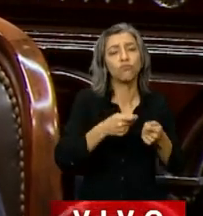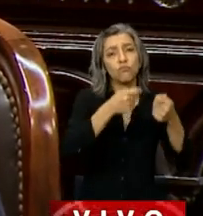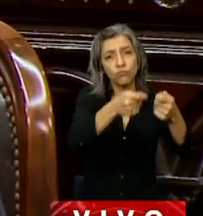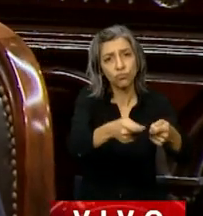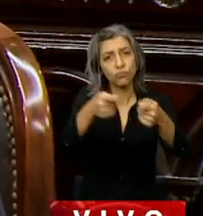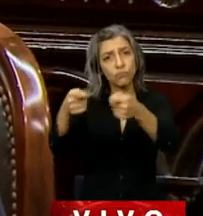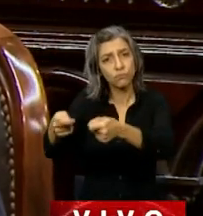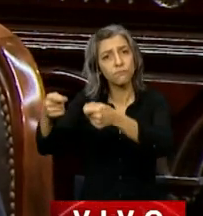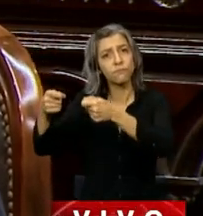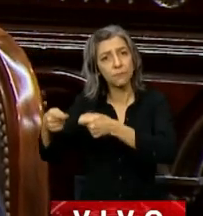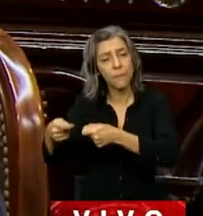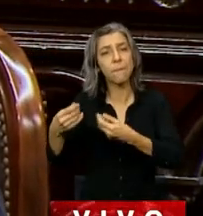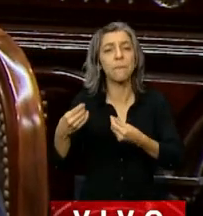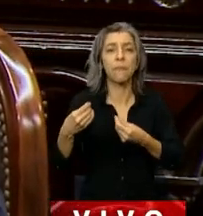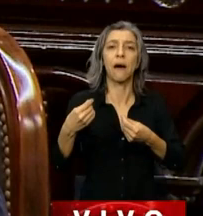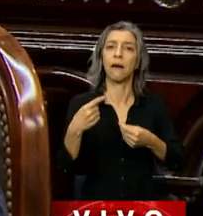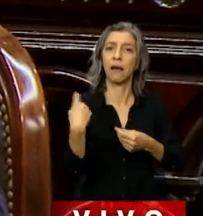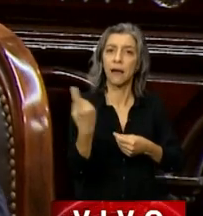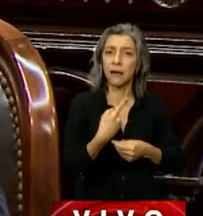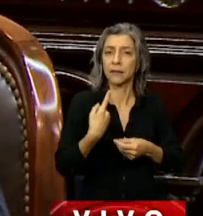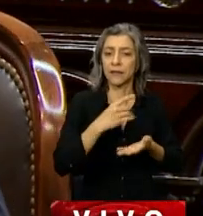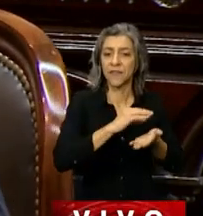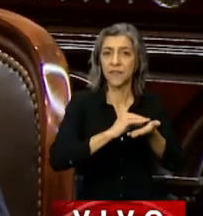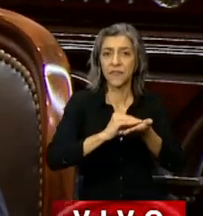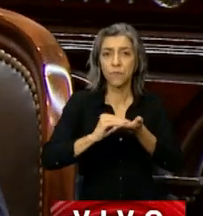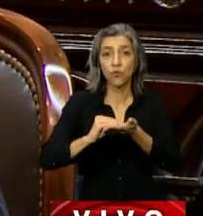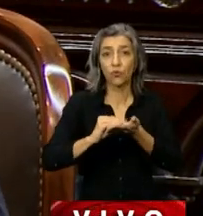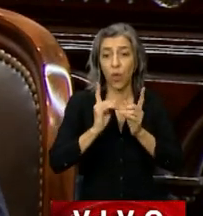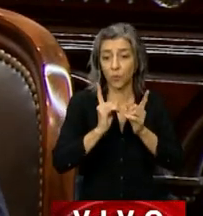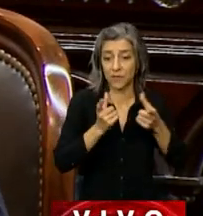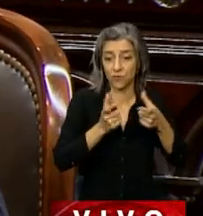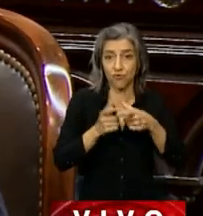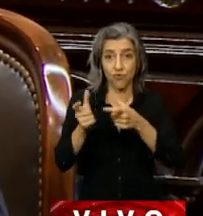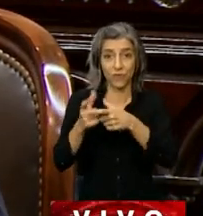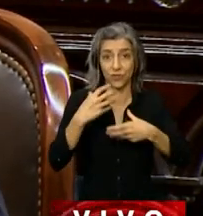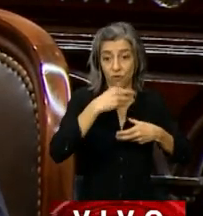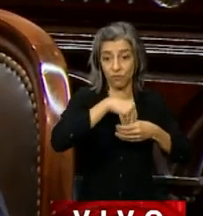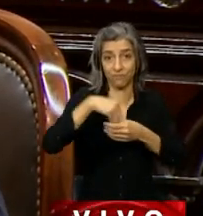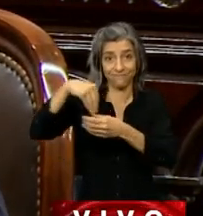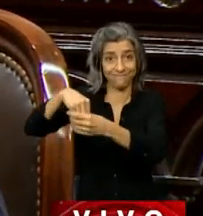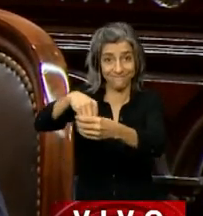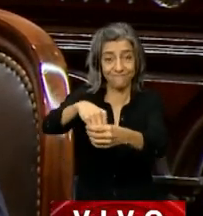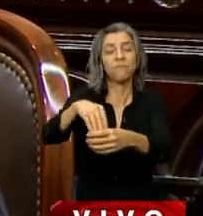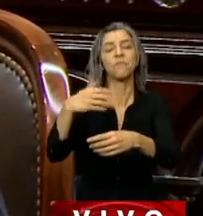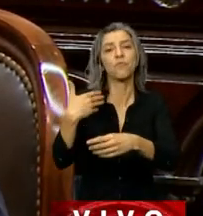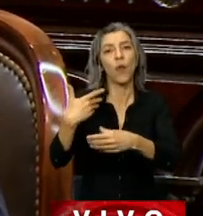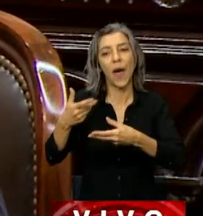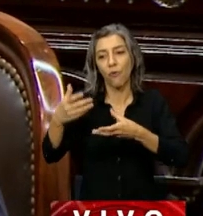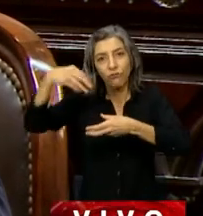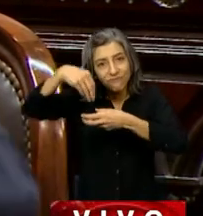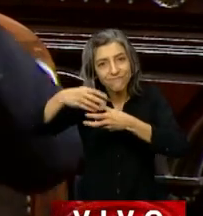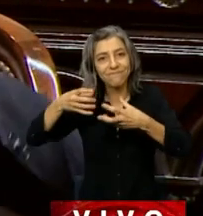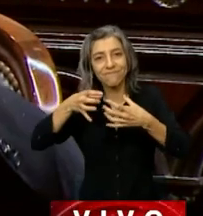que los diputados y diputadas que integramos esas comisiones tengamos un debate serio y